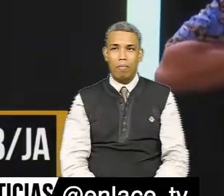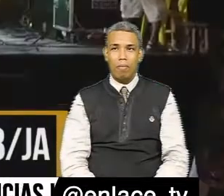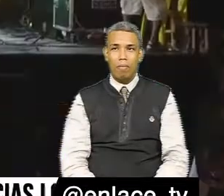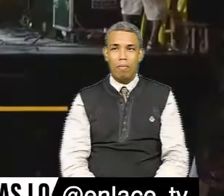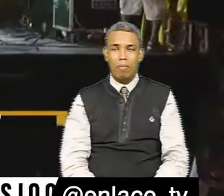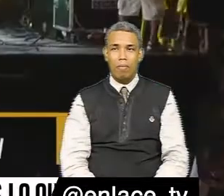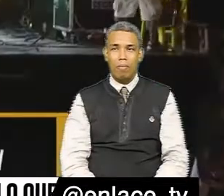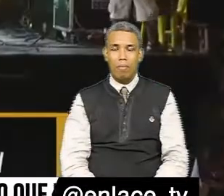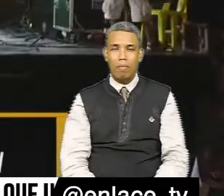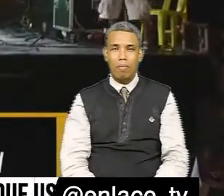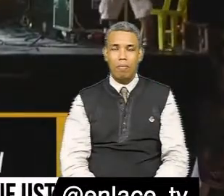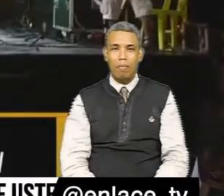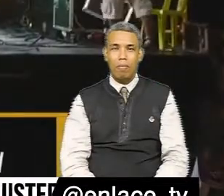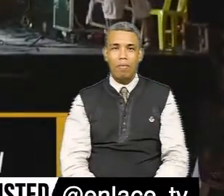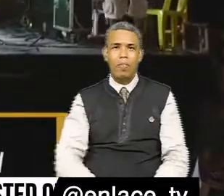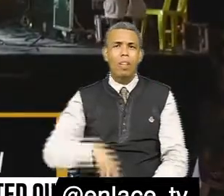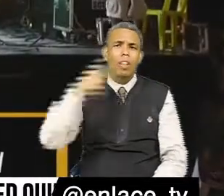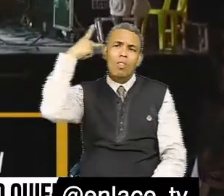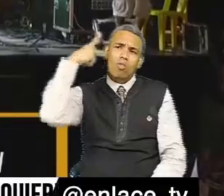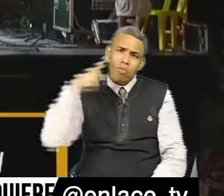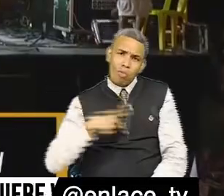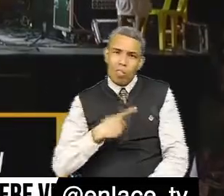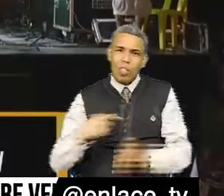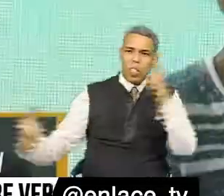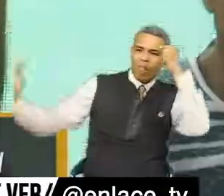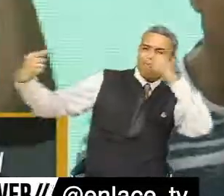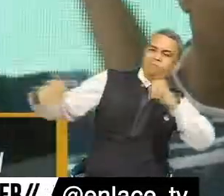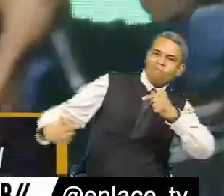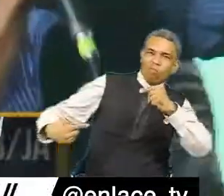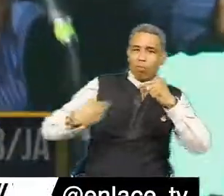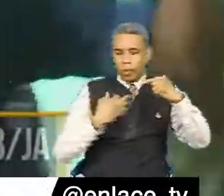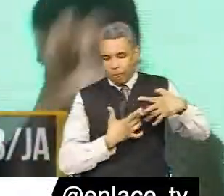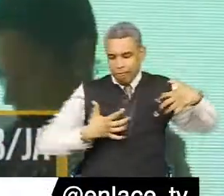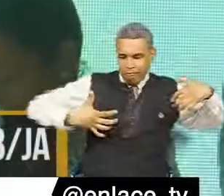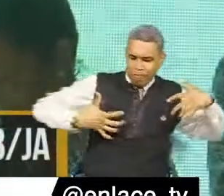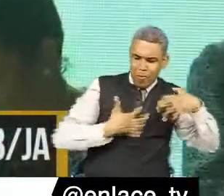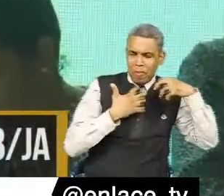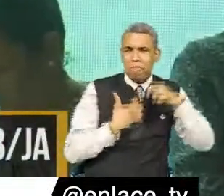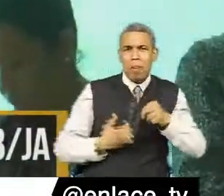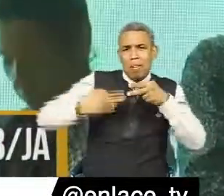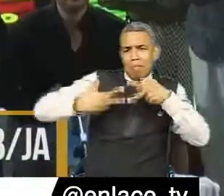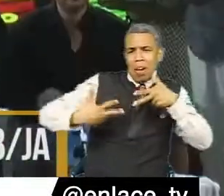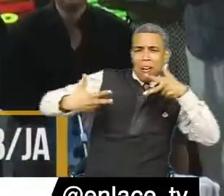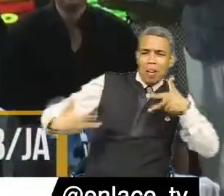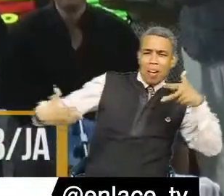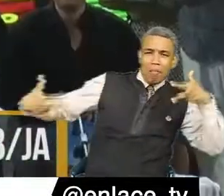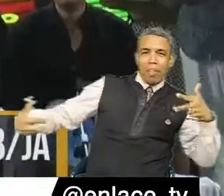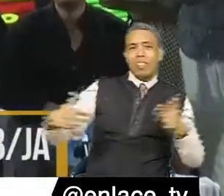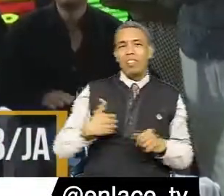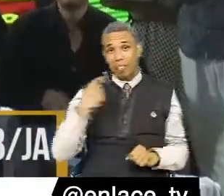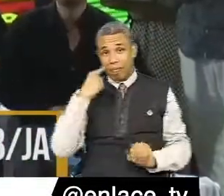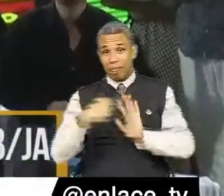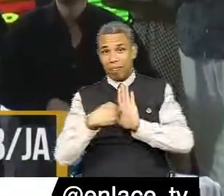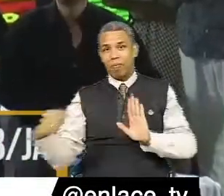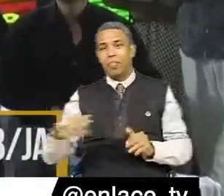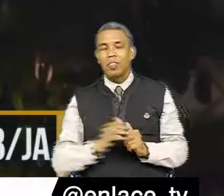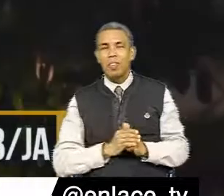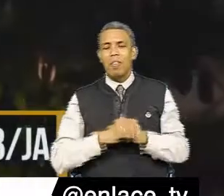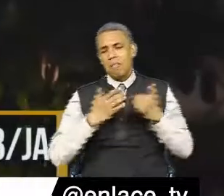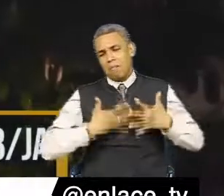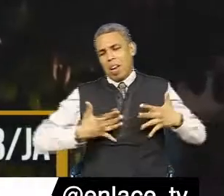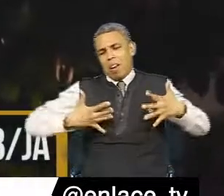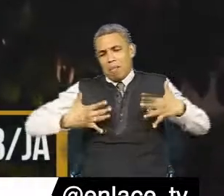tras dos días de duelo con lo mejor de los versos y una masiva asistencia de la comunidad se cumplió en este escenario una nueva versión del festival nacional